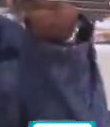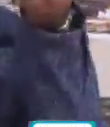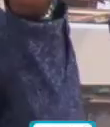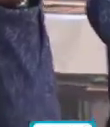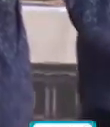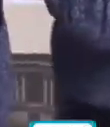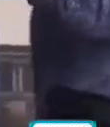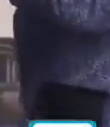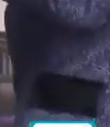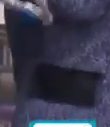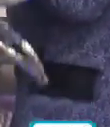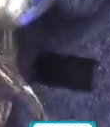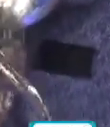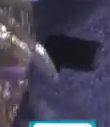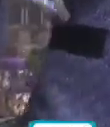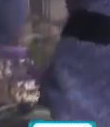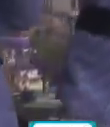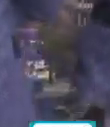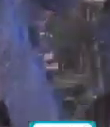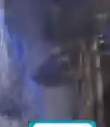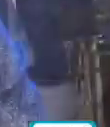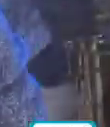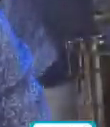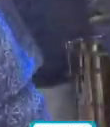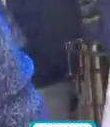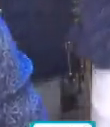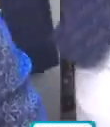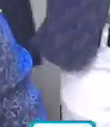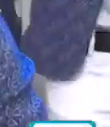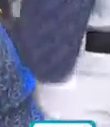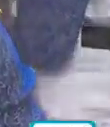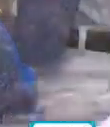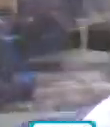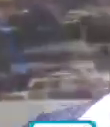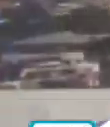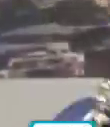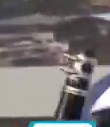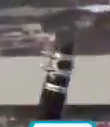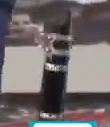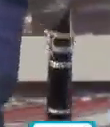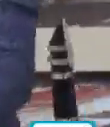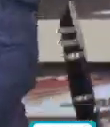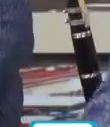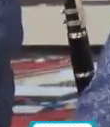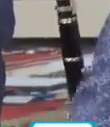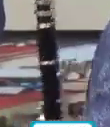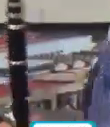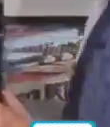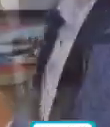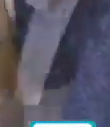ahora no tanto. Ya no te preocupes por mí. Al